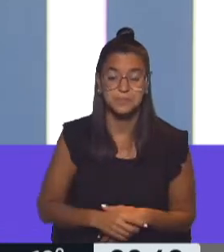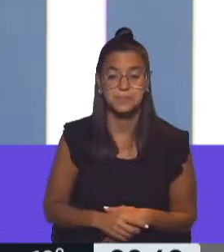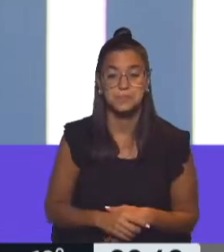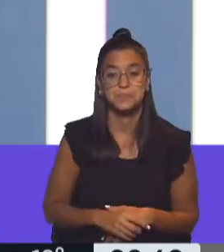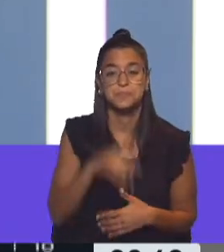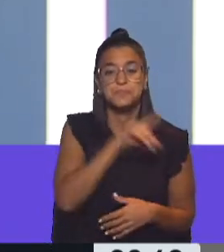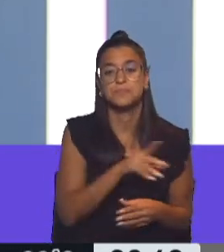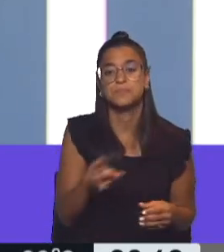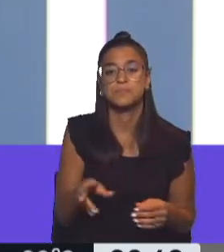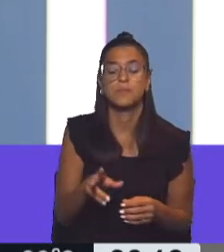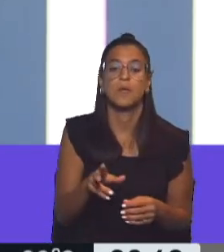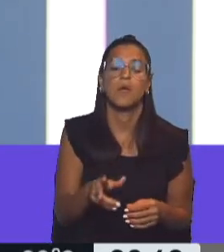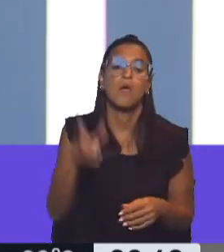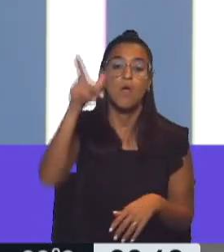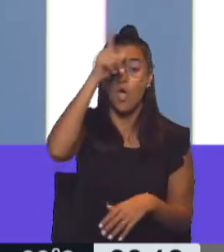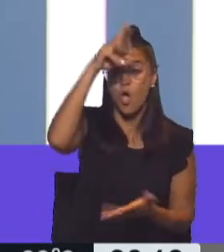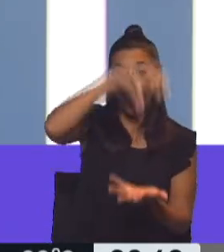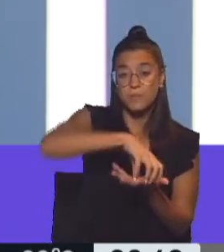comisaría 8a